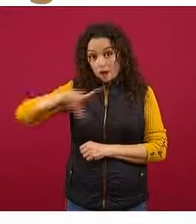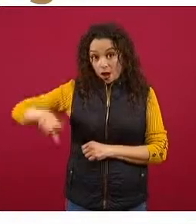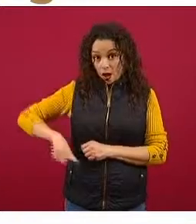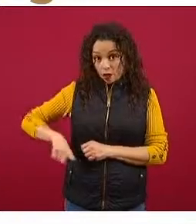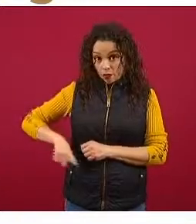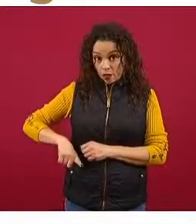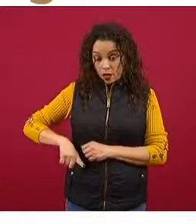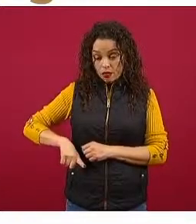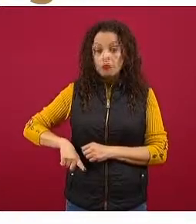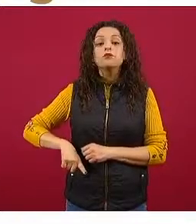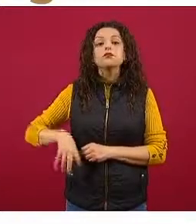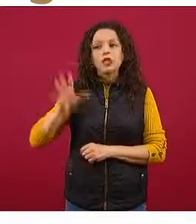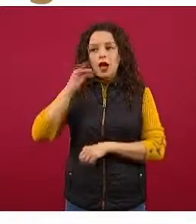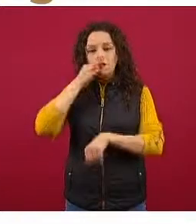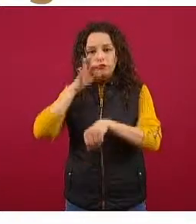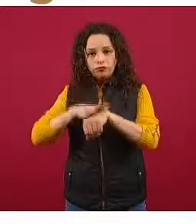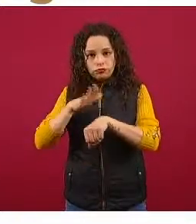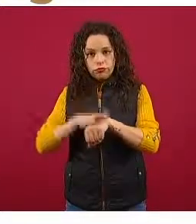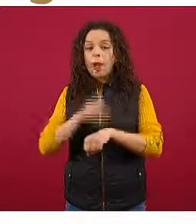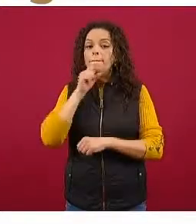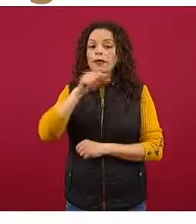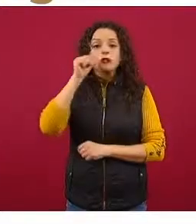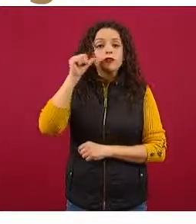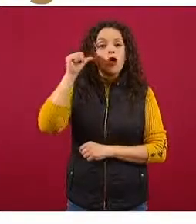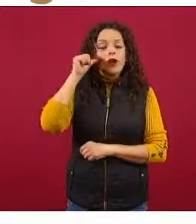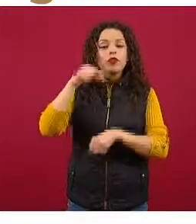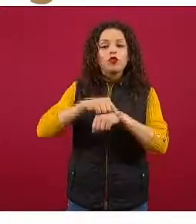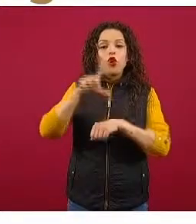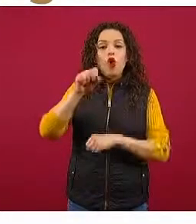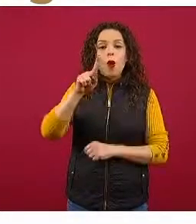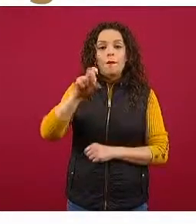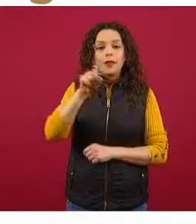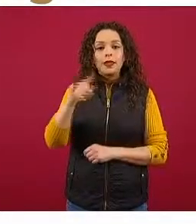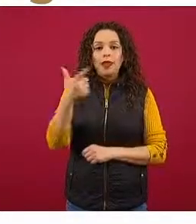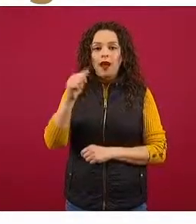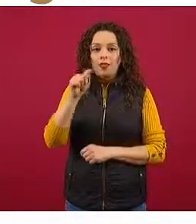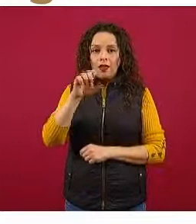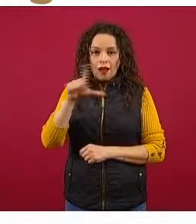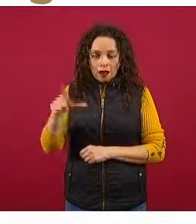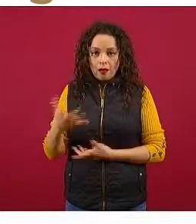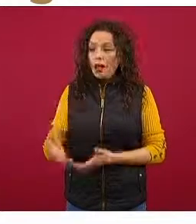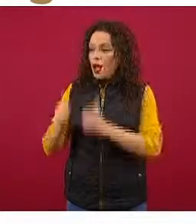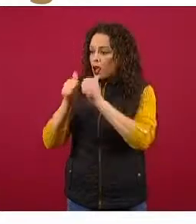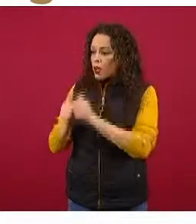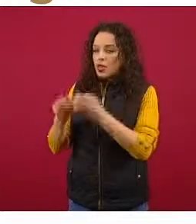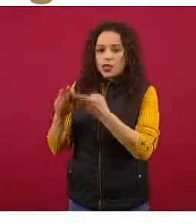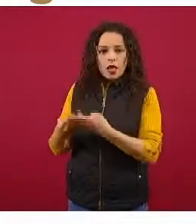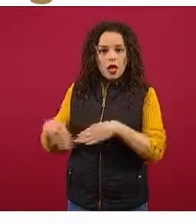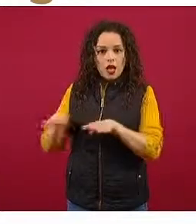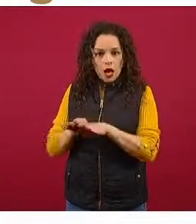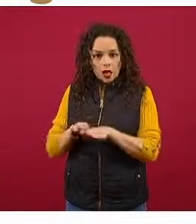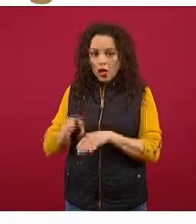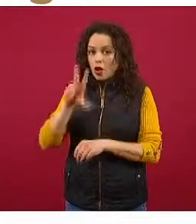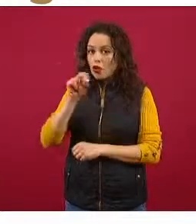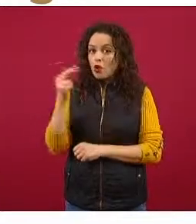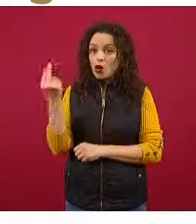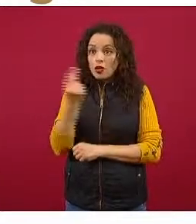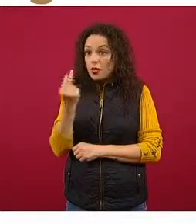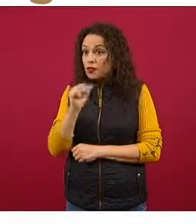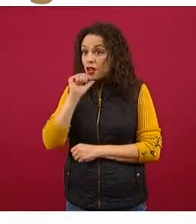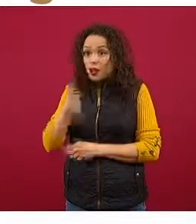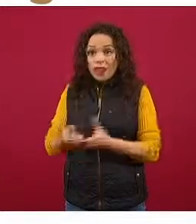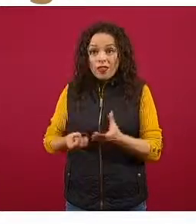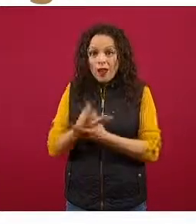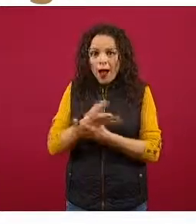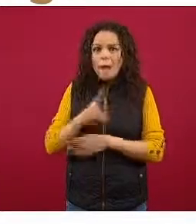no salgas. Si tienes que salir, que sea a algo estrictamente indispensable. Quédate en casa,